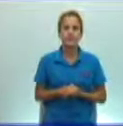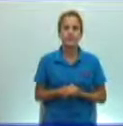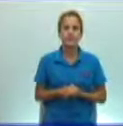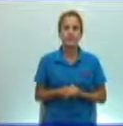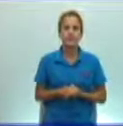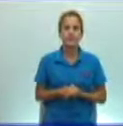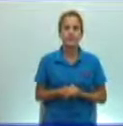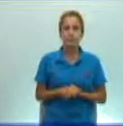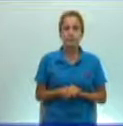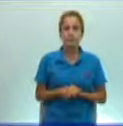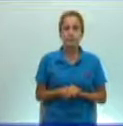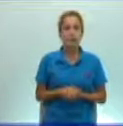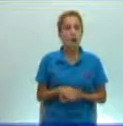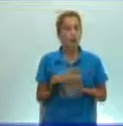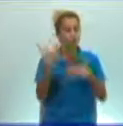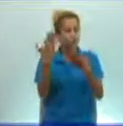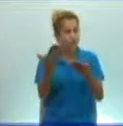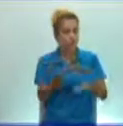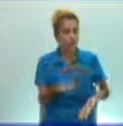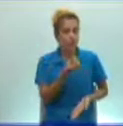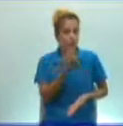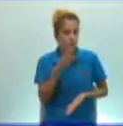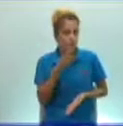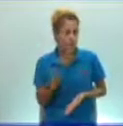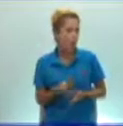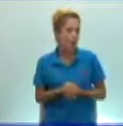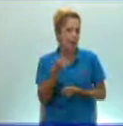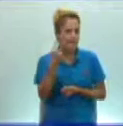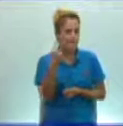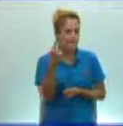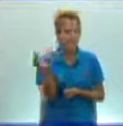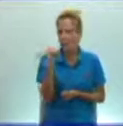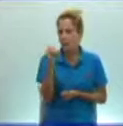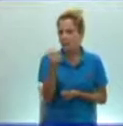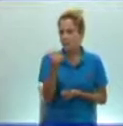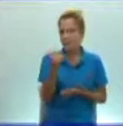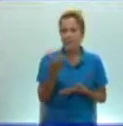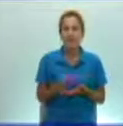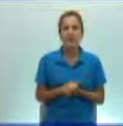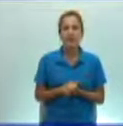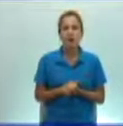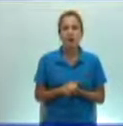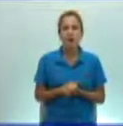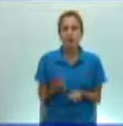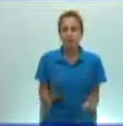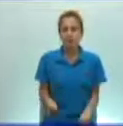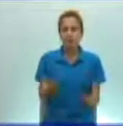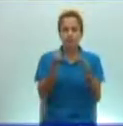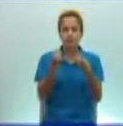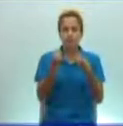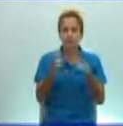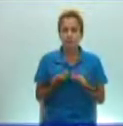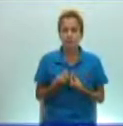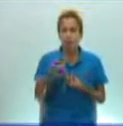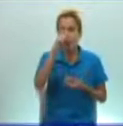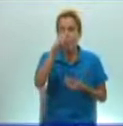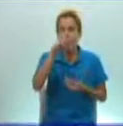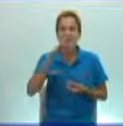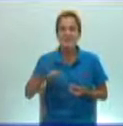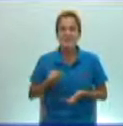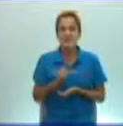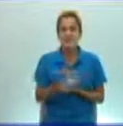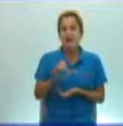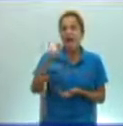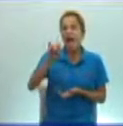los invito a que puedan disfrutar de un video que nos envió la pionera